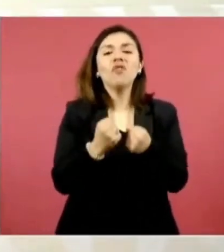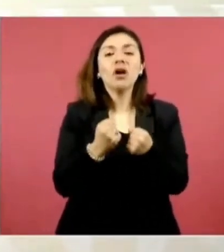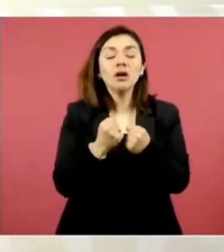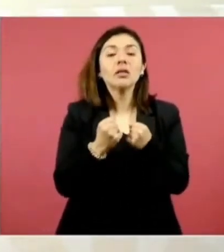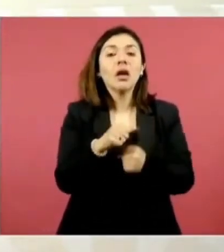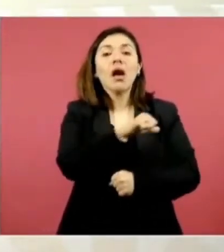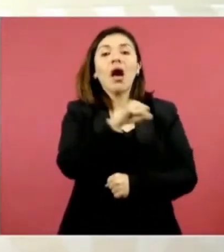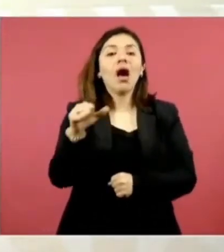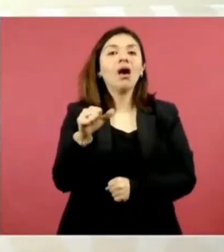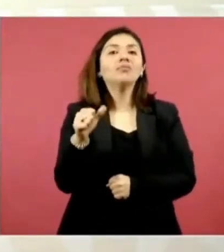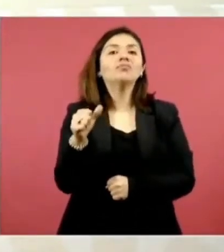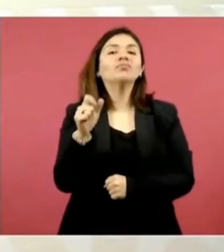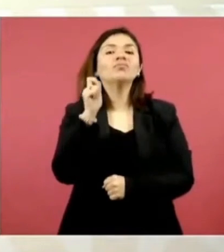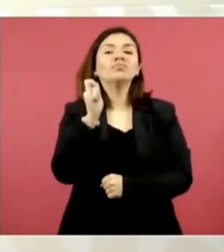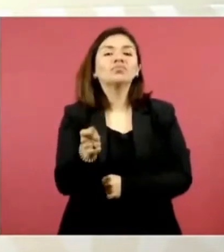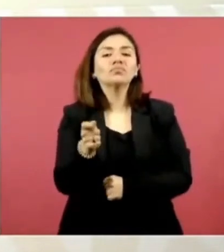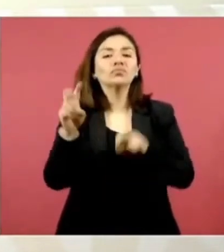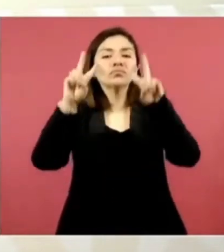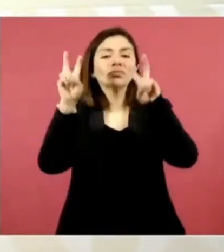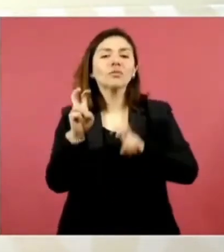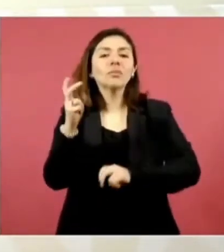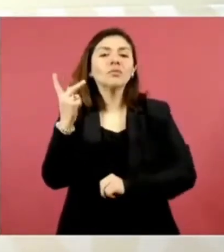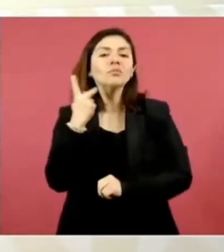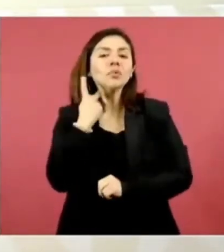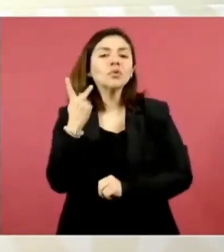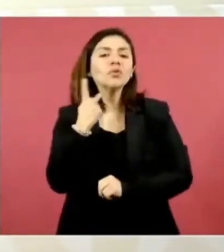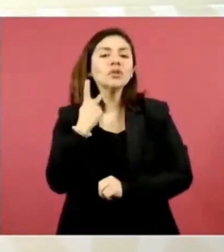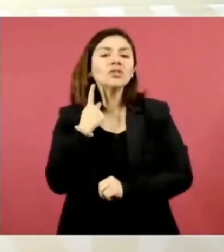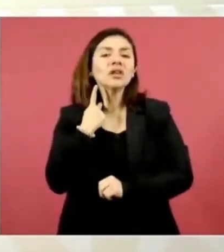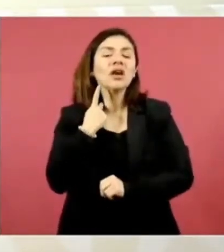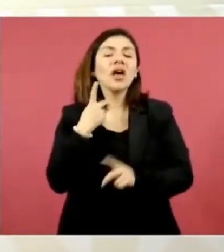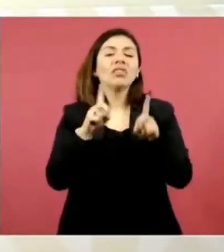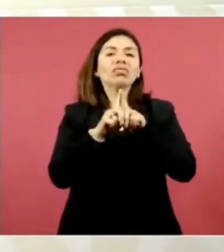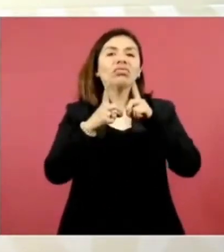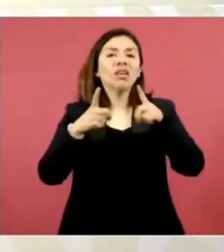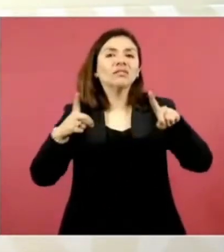toda la política de desarrollo social.